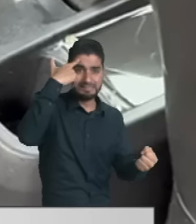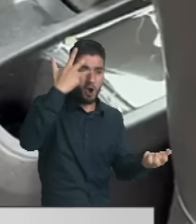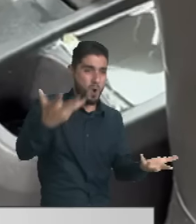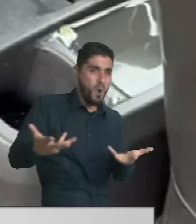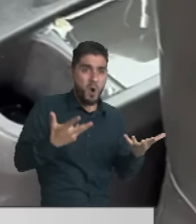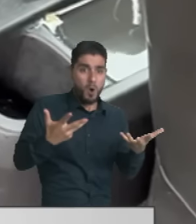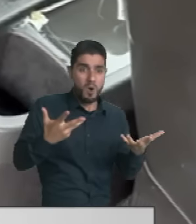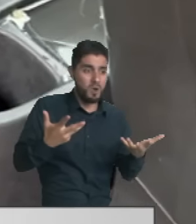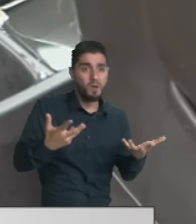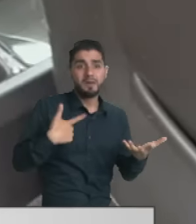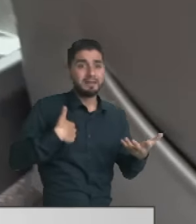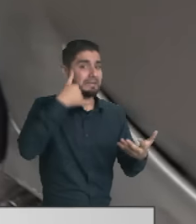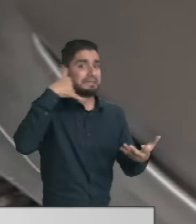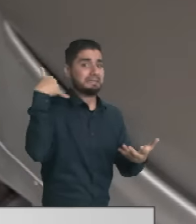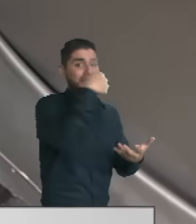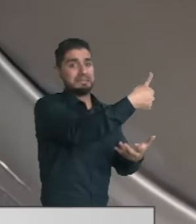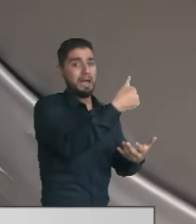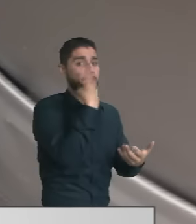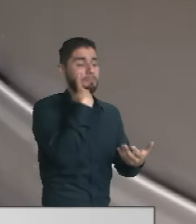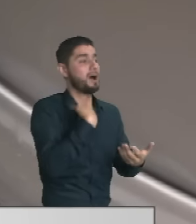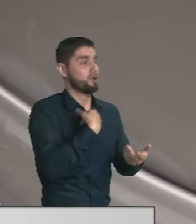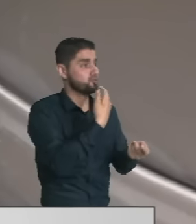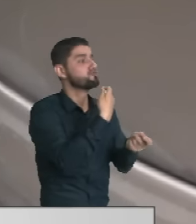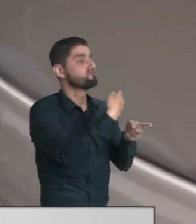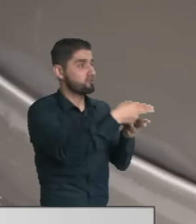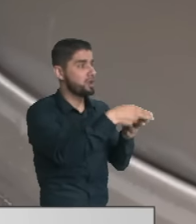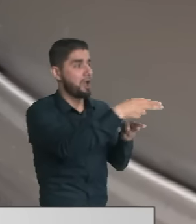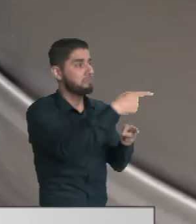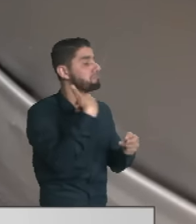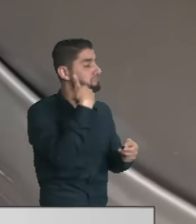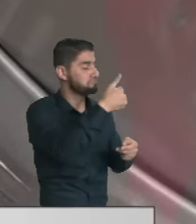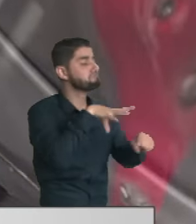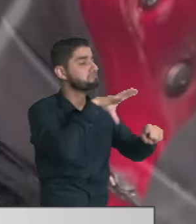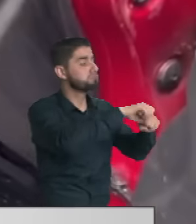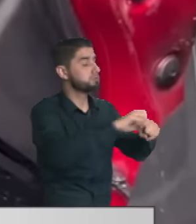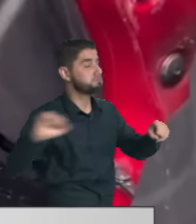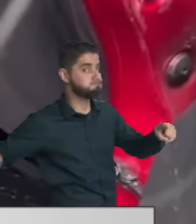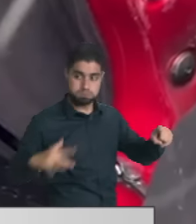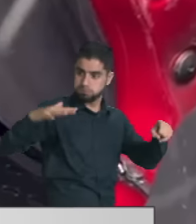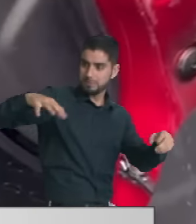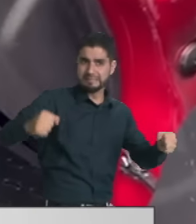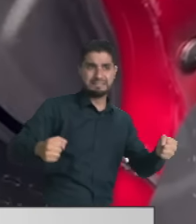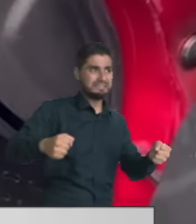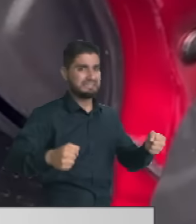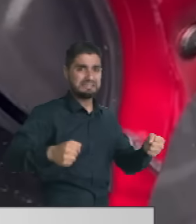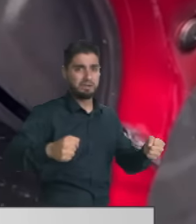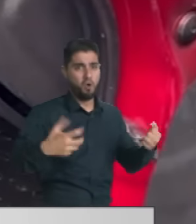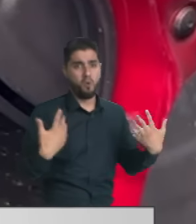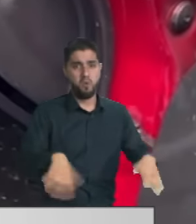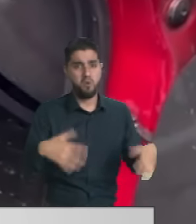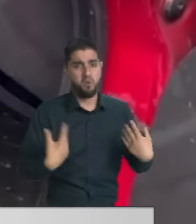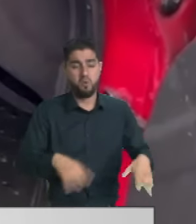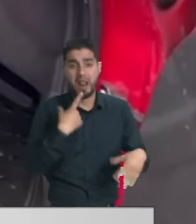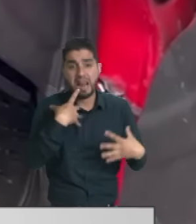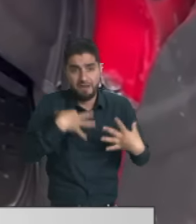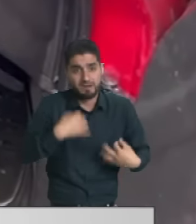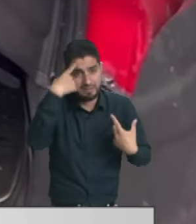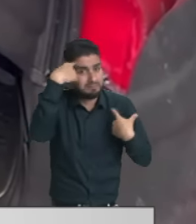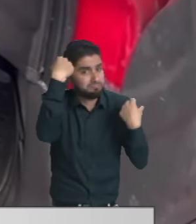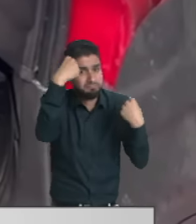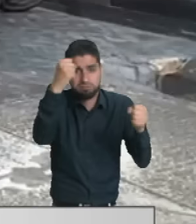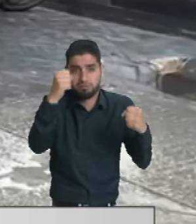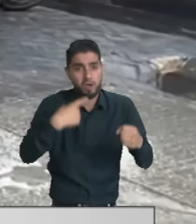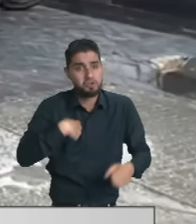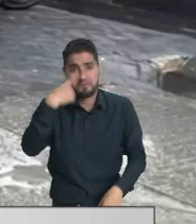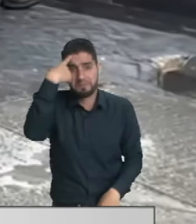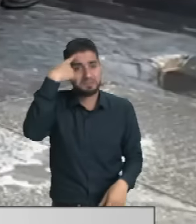le informaba a su papá que ya estaba cerca de donde lo iba a recoger. Mucha atención, realmente yo pensé que no íbamos a salir de